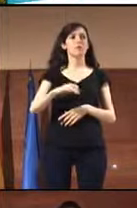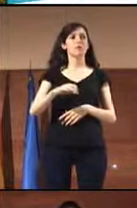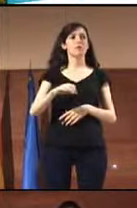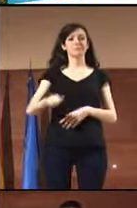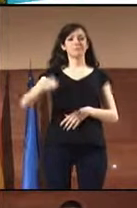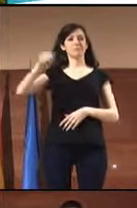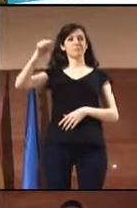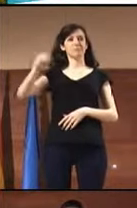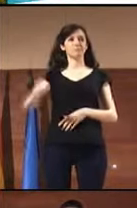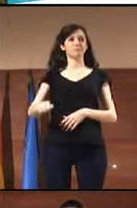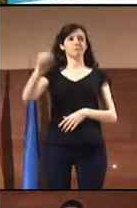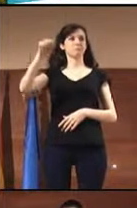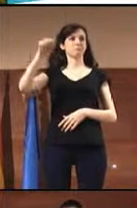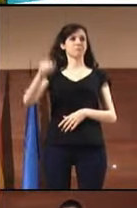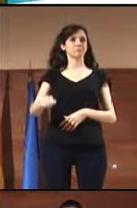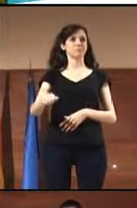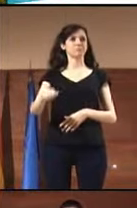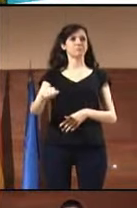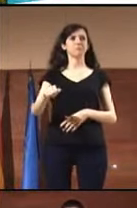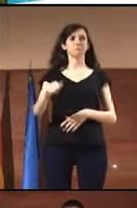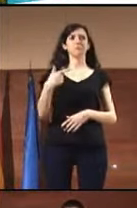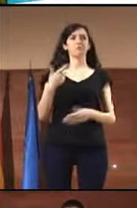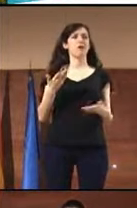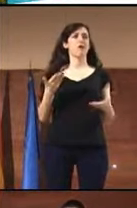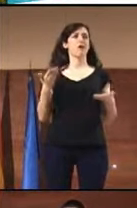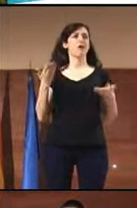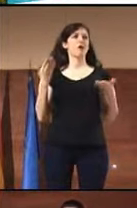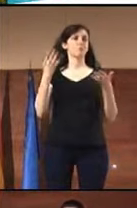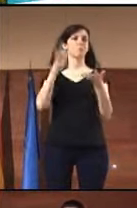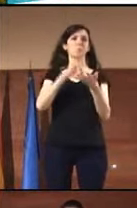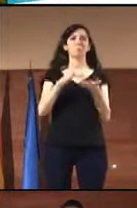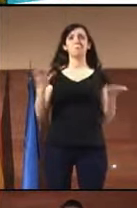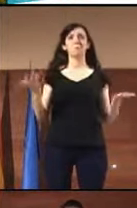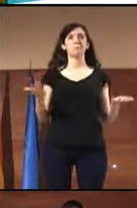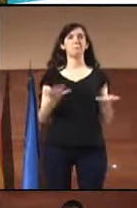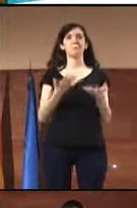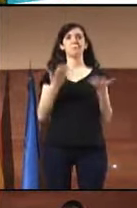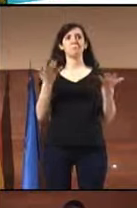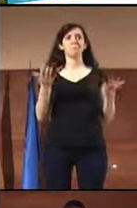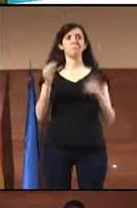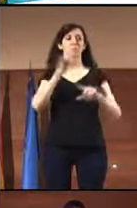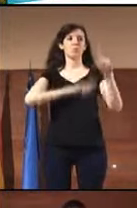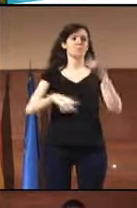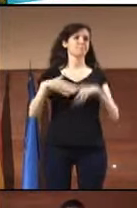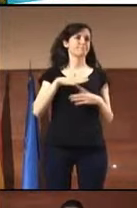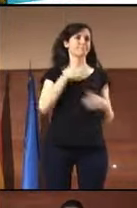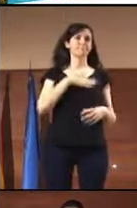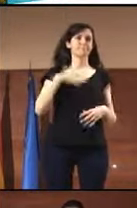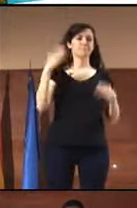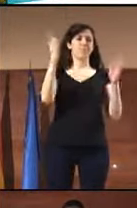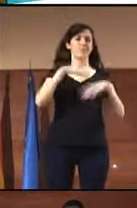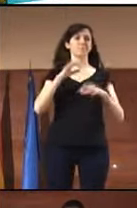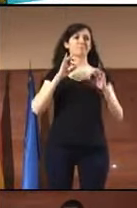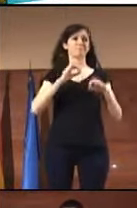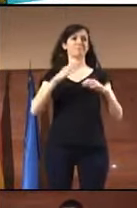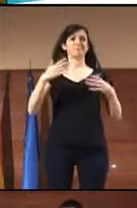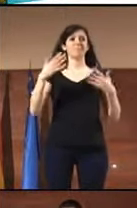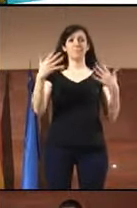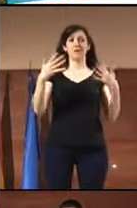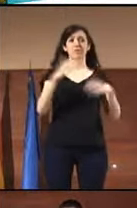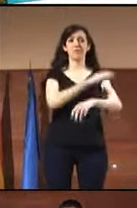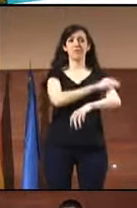altura independientemente. Esto nos va a ayudar muchísimo cuando tengamos problemas de incomodidades de miembro superior o